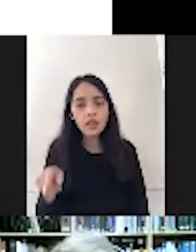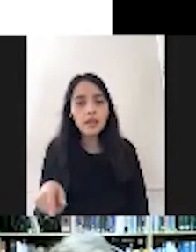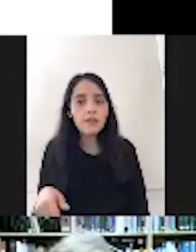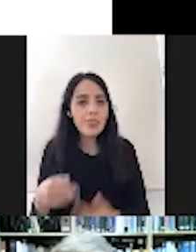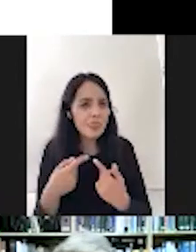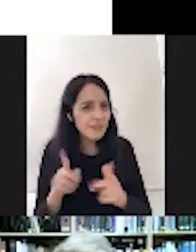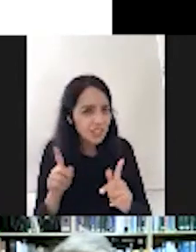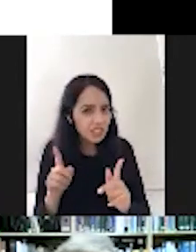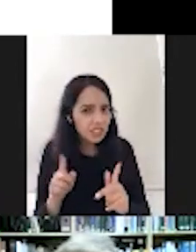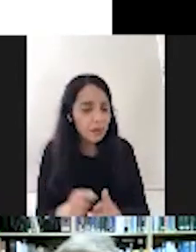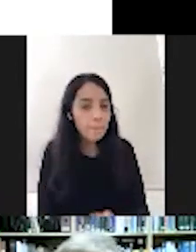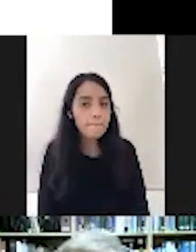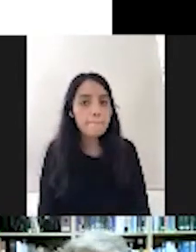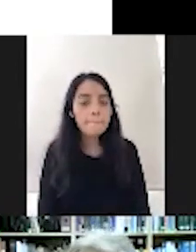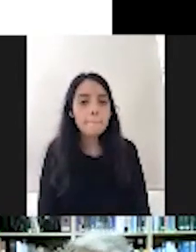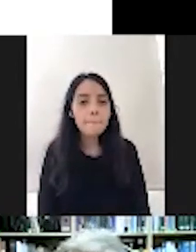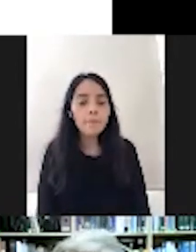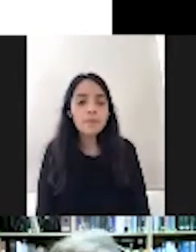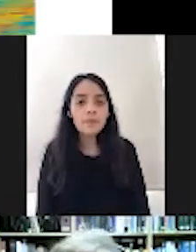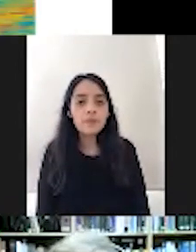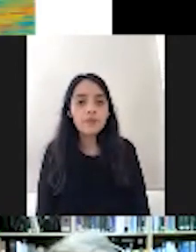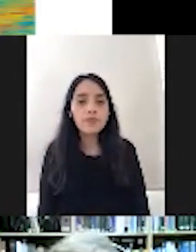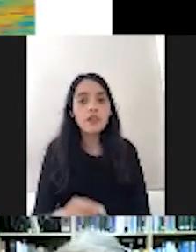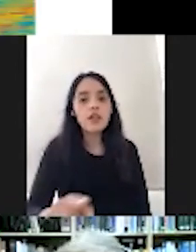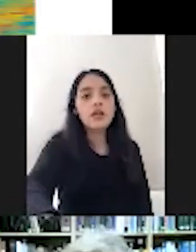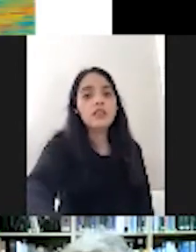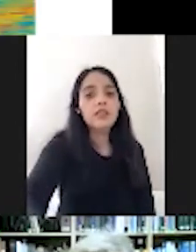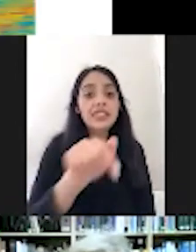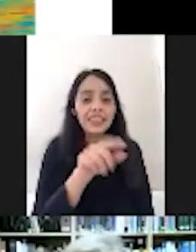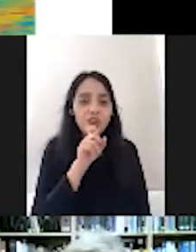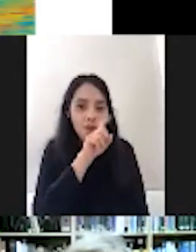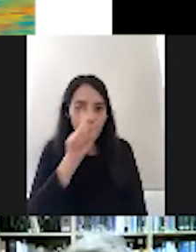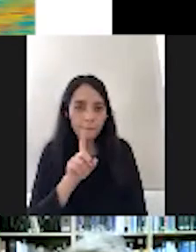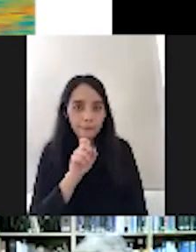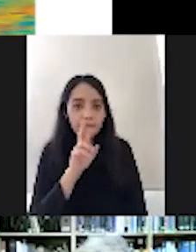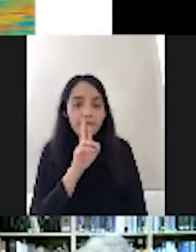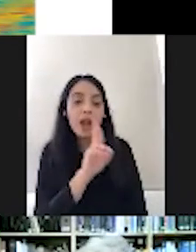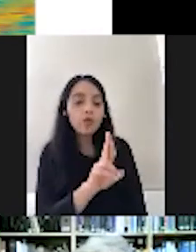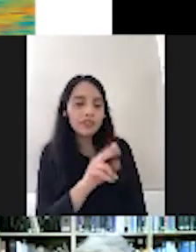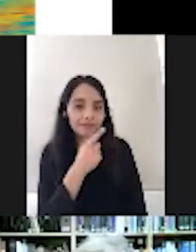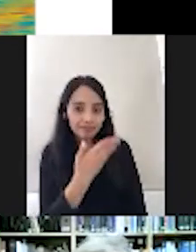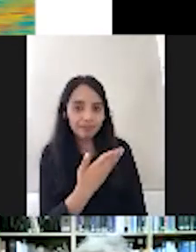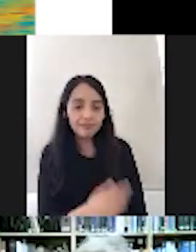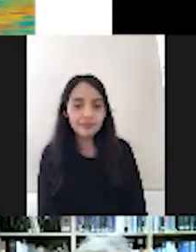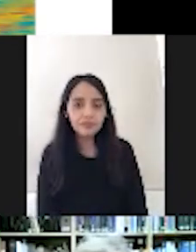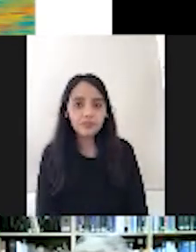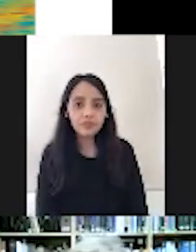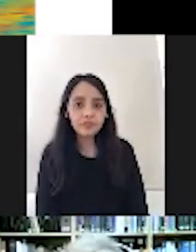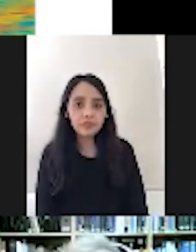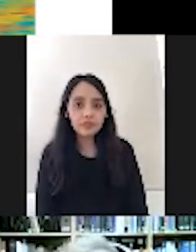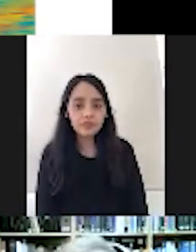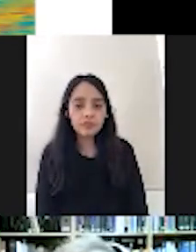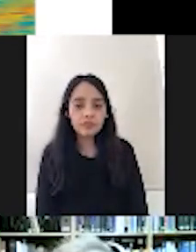ojo? Y aquí está una primera respuesta a esto, y obviamente no hay mucha familiaridad con